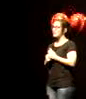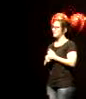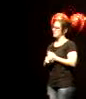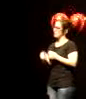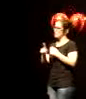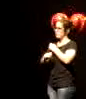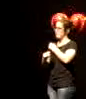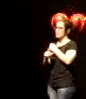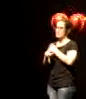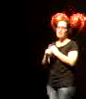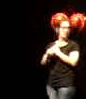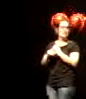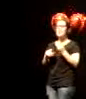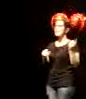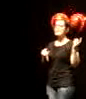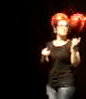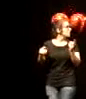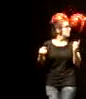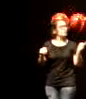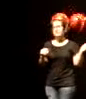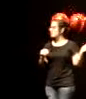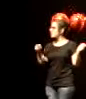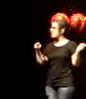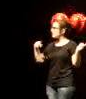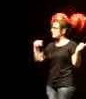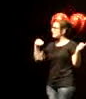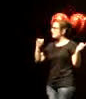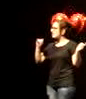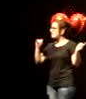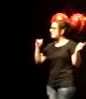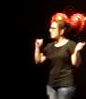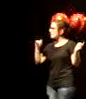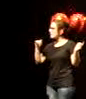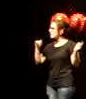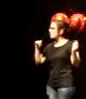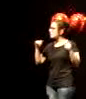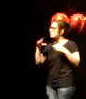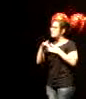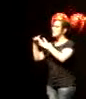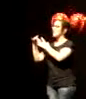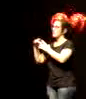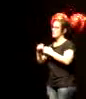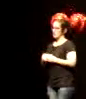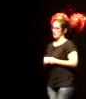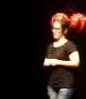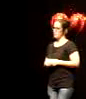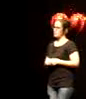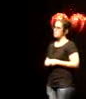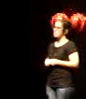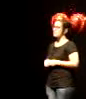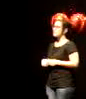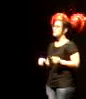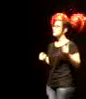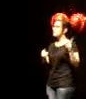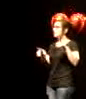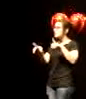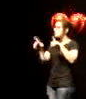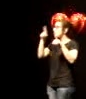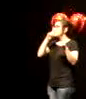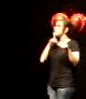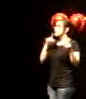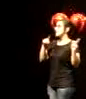Tramposa. Un hidrante. Fíjense que lo último que vemos en esta imagen es el